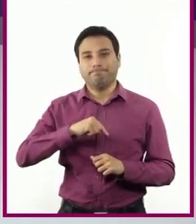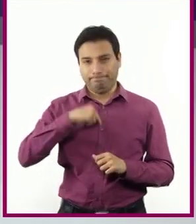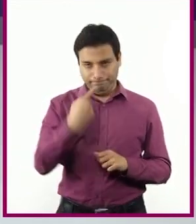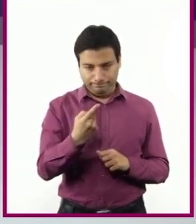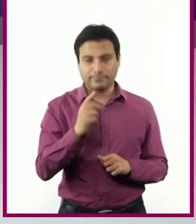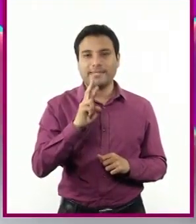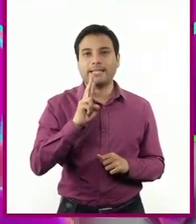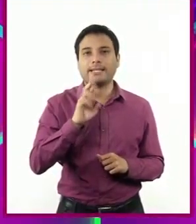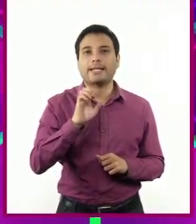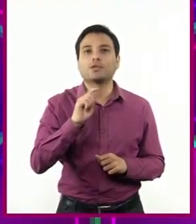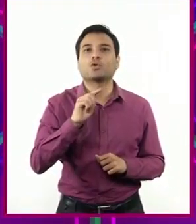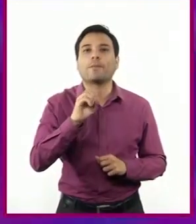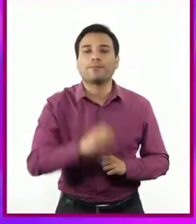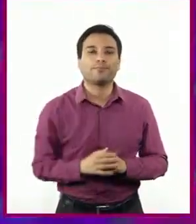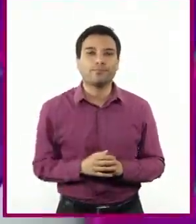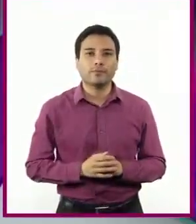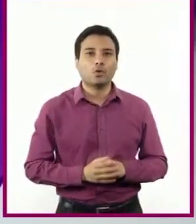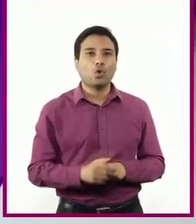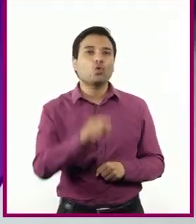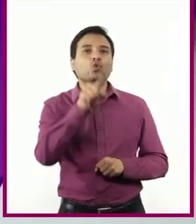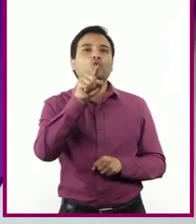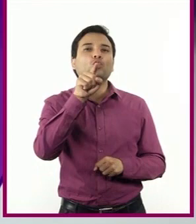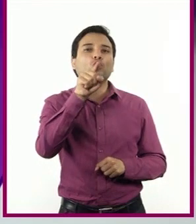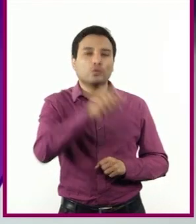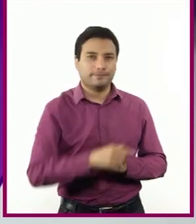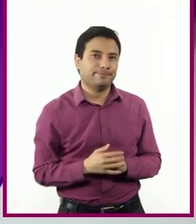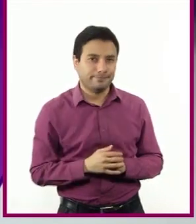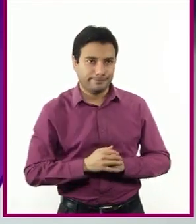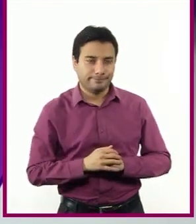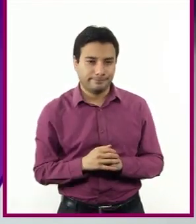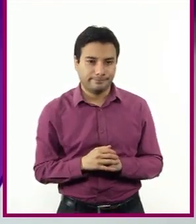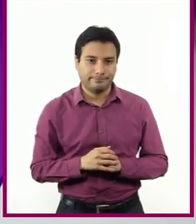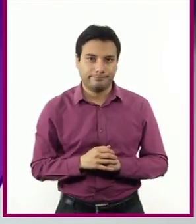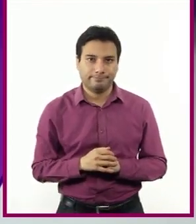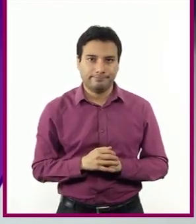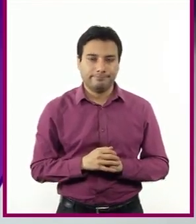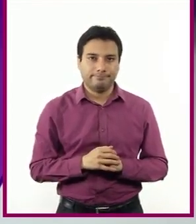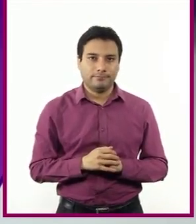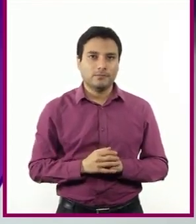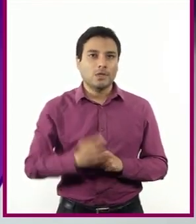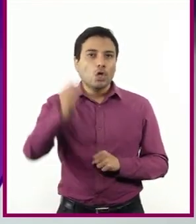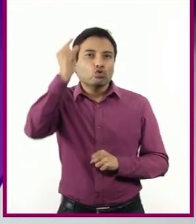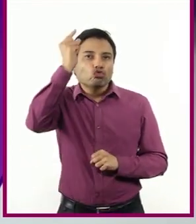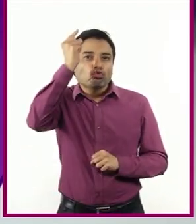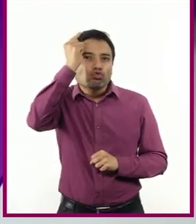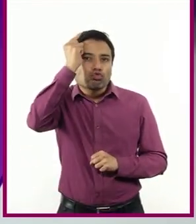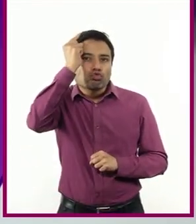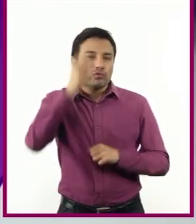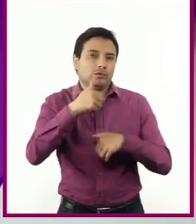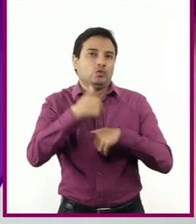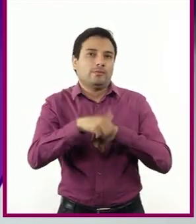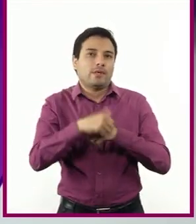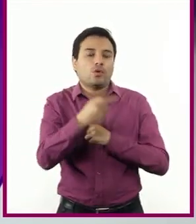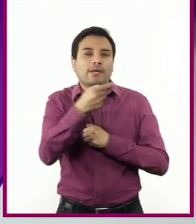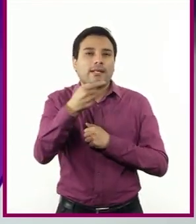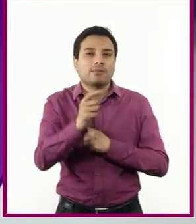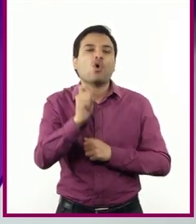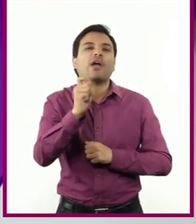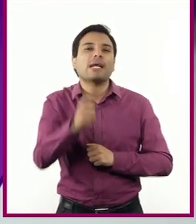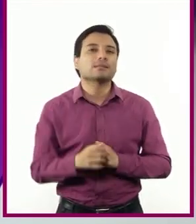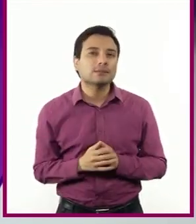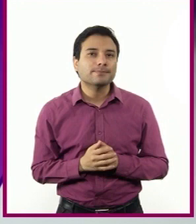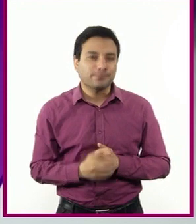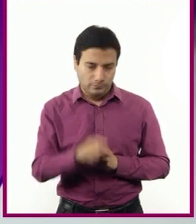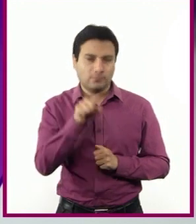reto. Escriban con sus propias palabras qué significa una potencia con exponente negativo y, de